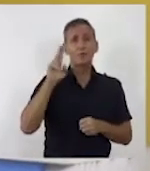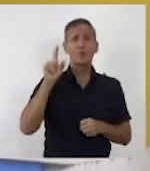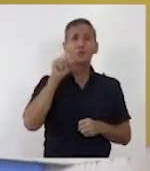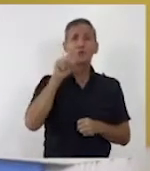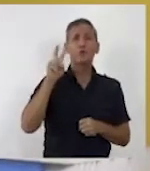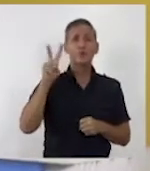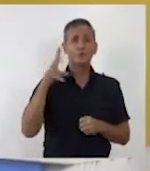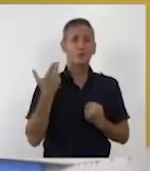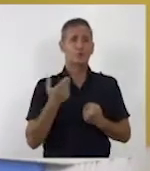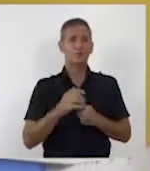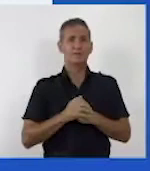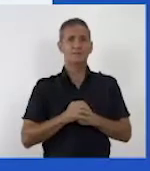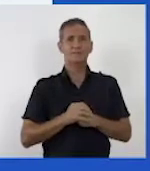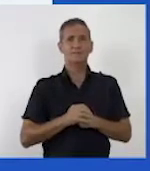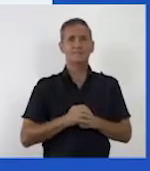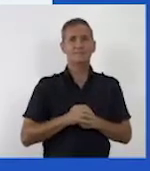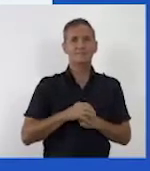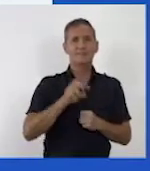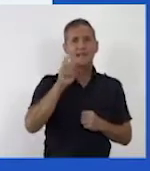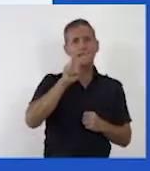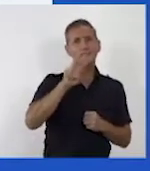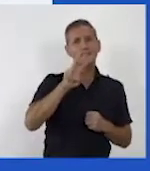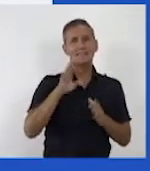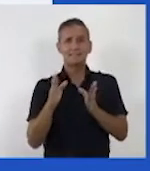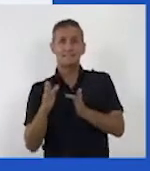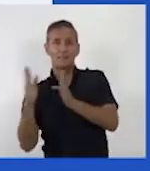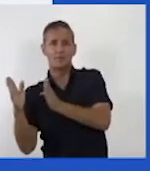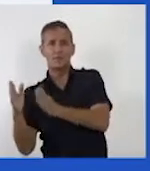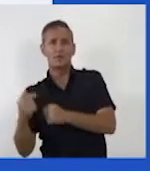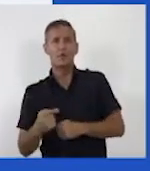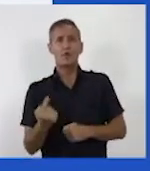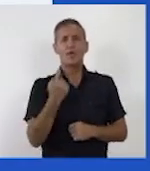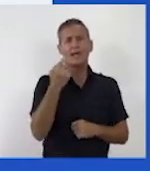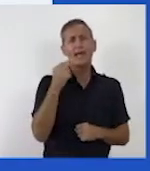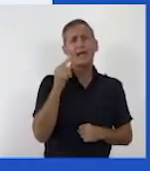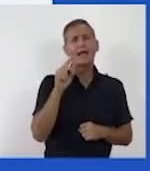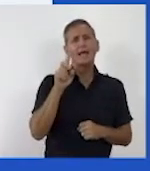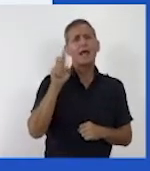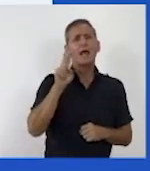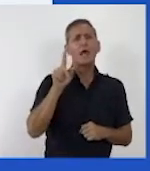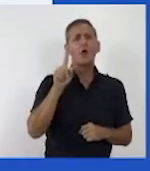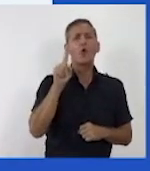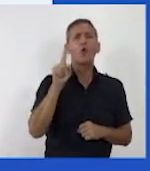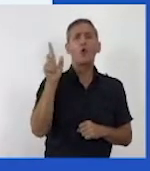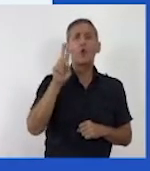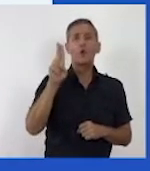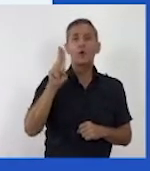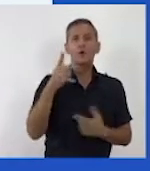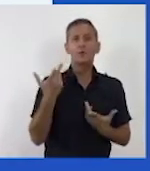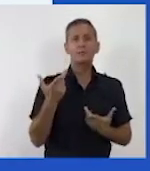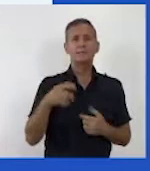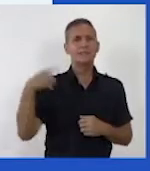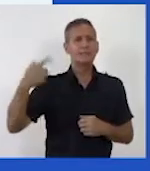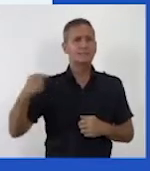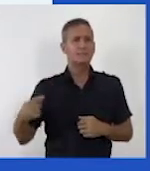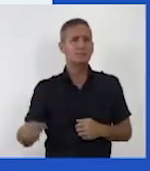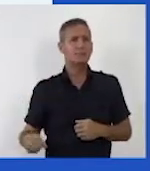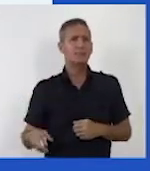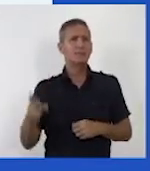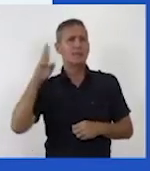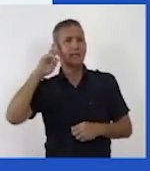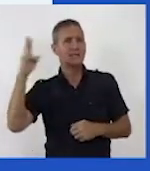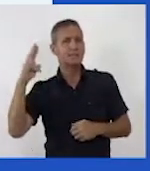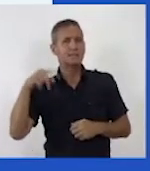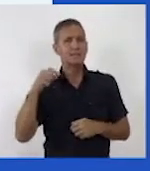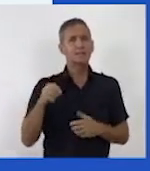número 12 del tercer periodo es una unidad donde se ejercita se hace un recuento